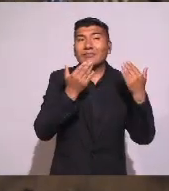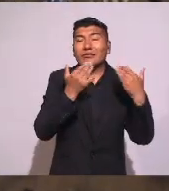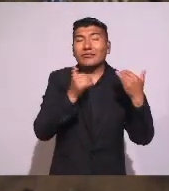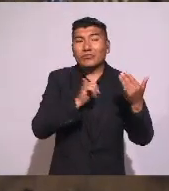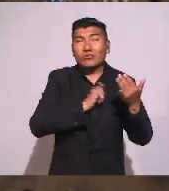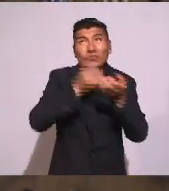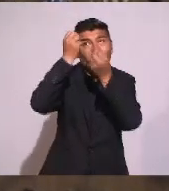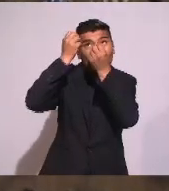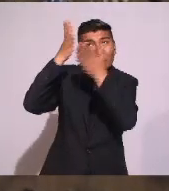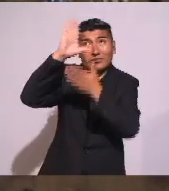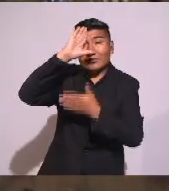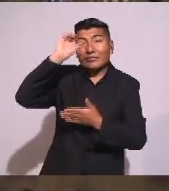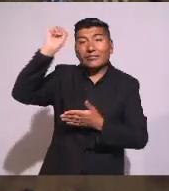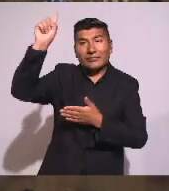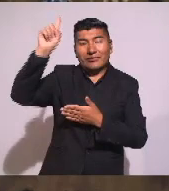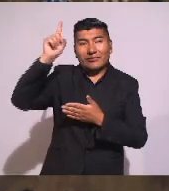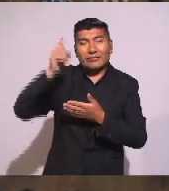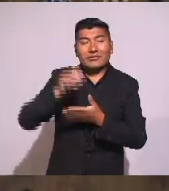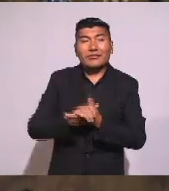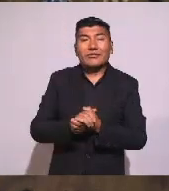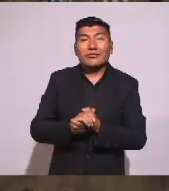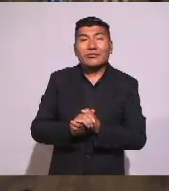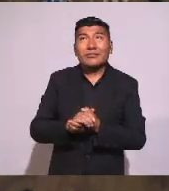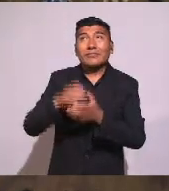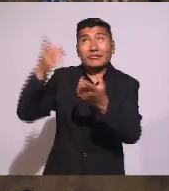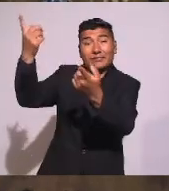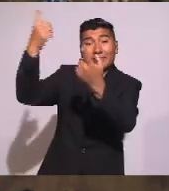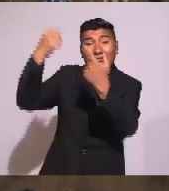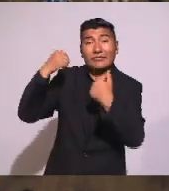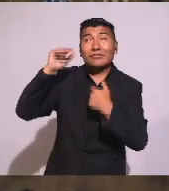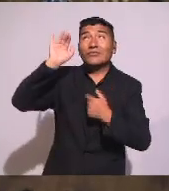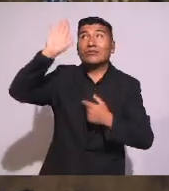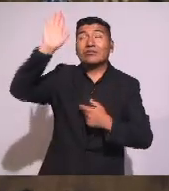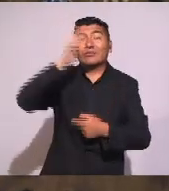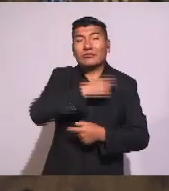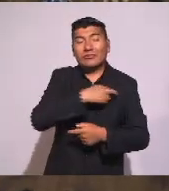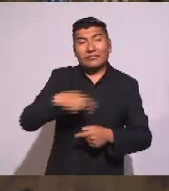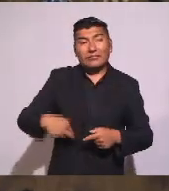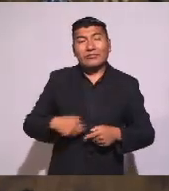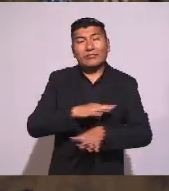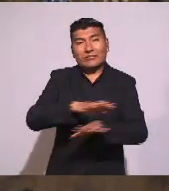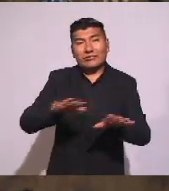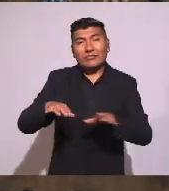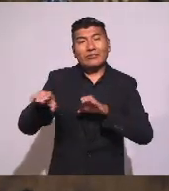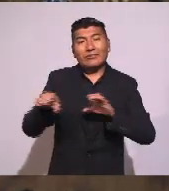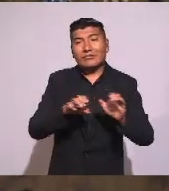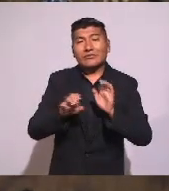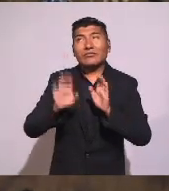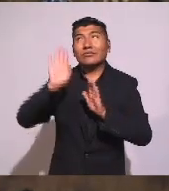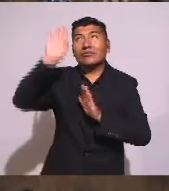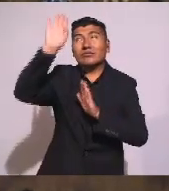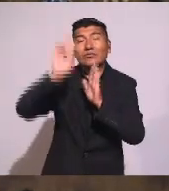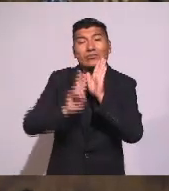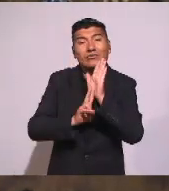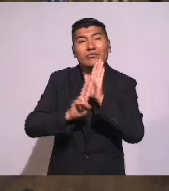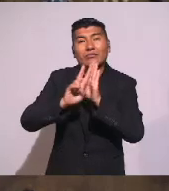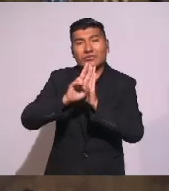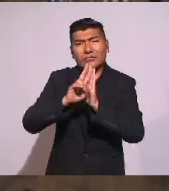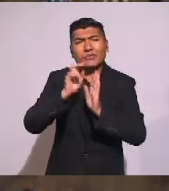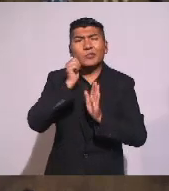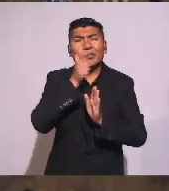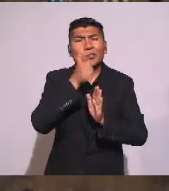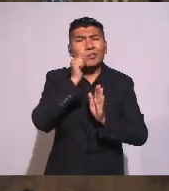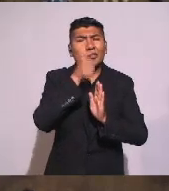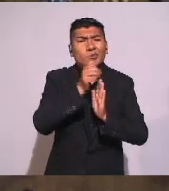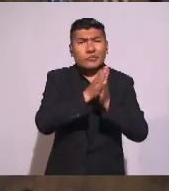mí venga tu reino hágase tu voluntad rezamos cada día en